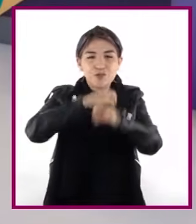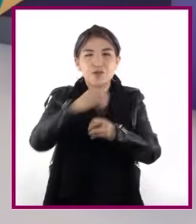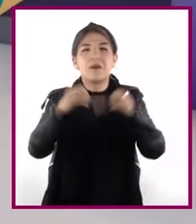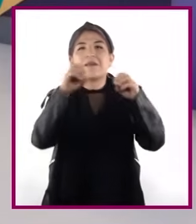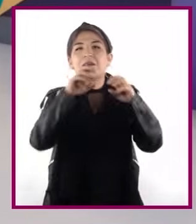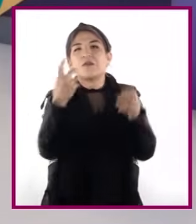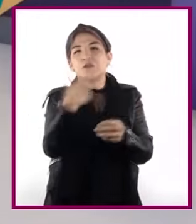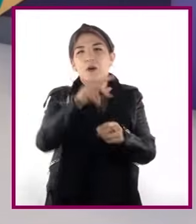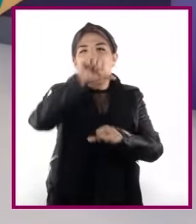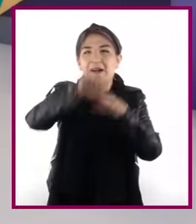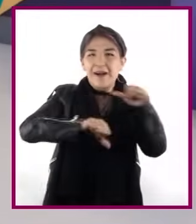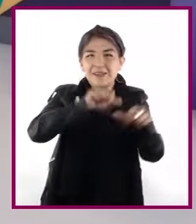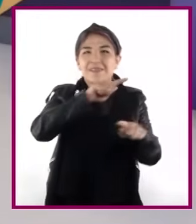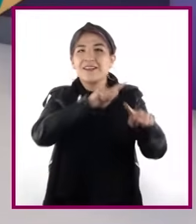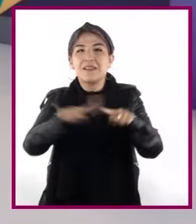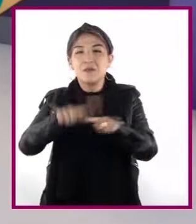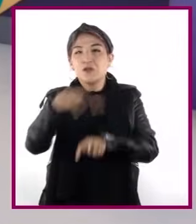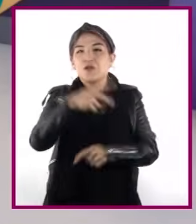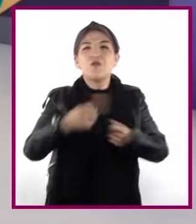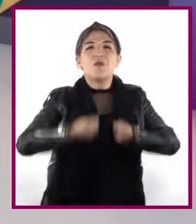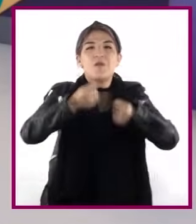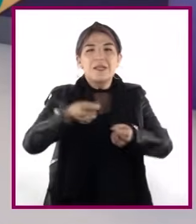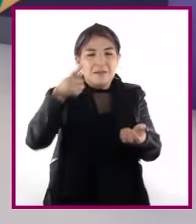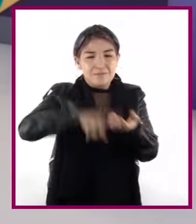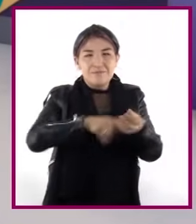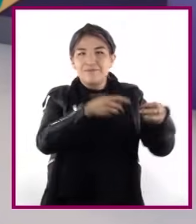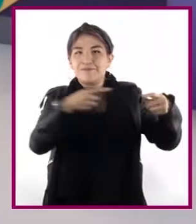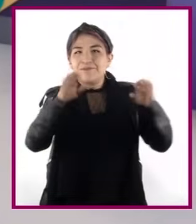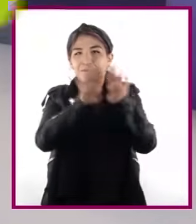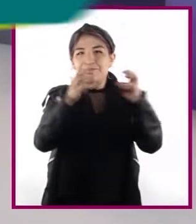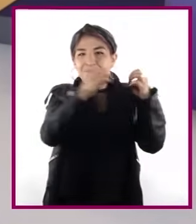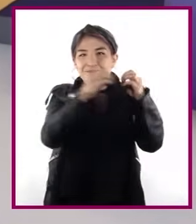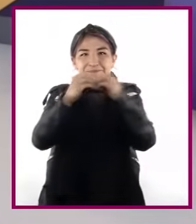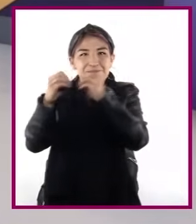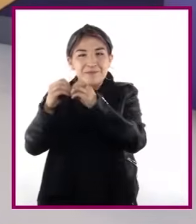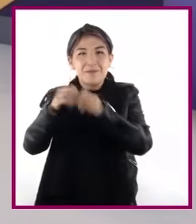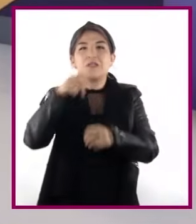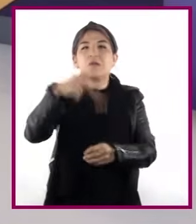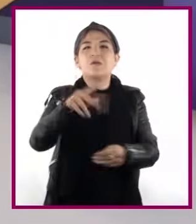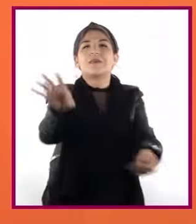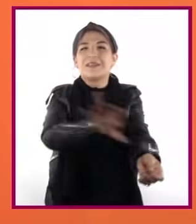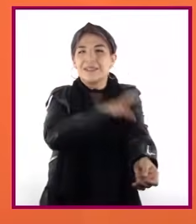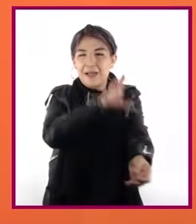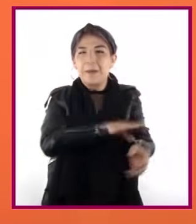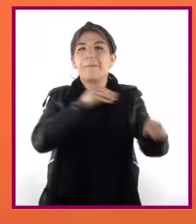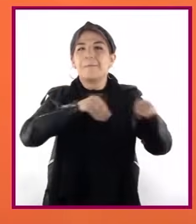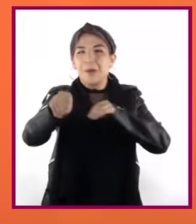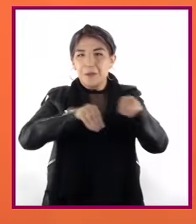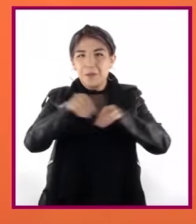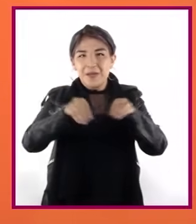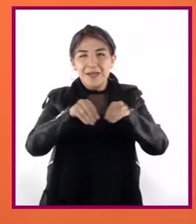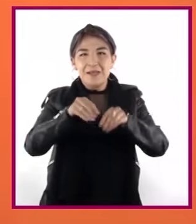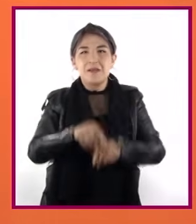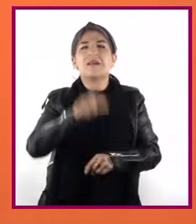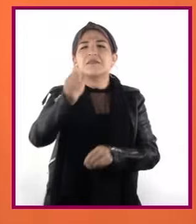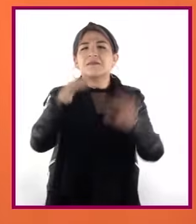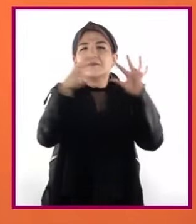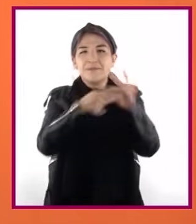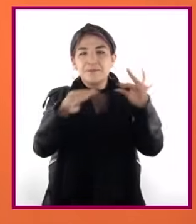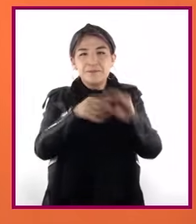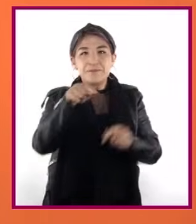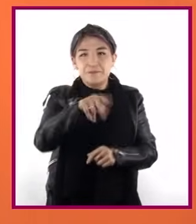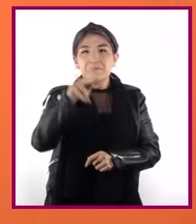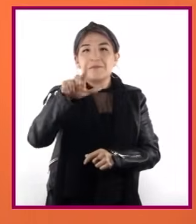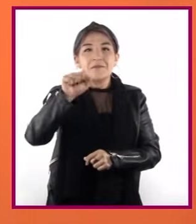las fuerzas que actúan entre ellas y la energía cinética que presentan. Cabe señalar que el